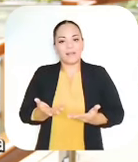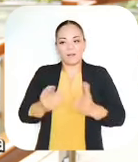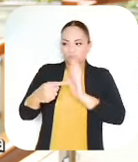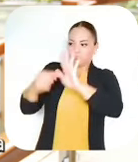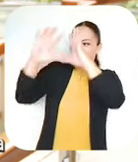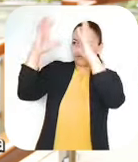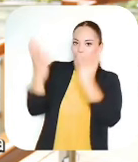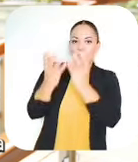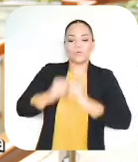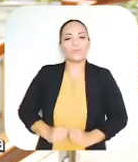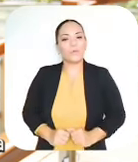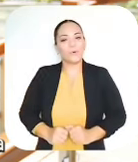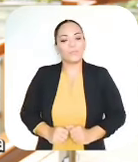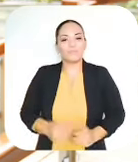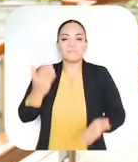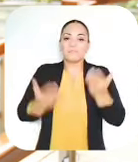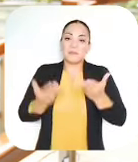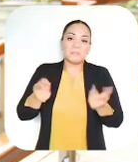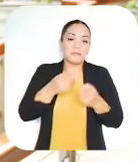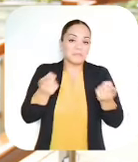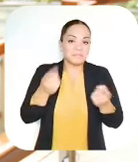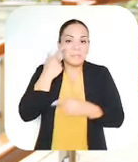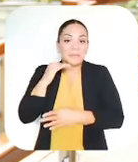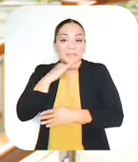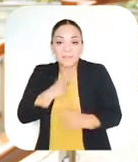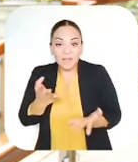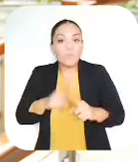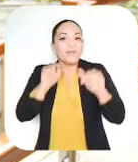fortalecer la participación de Costa Rica en el mundo.